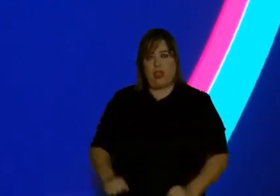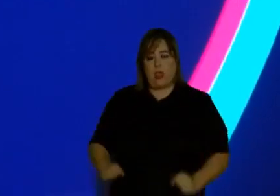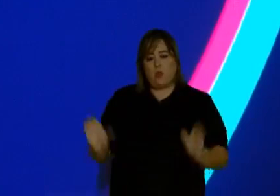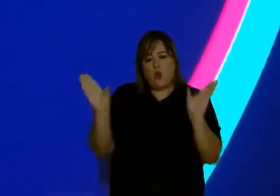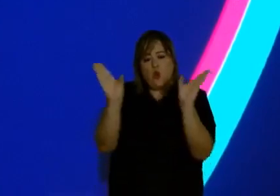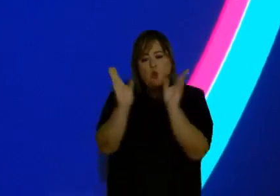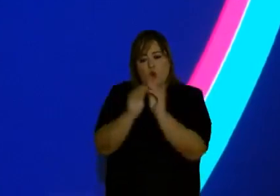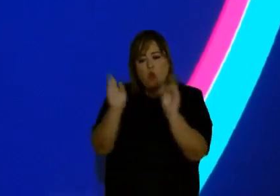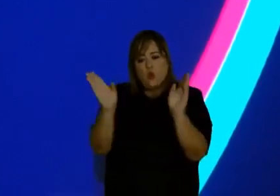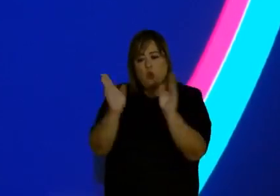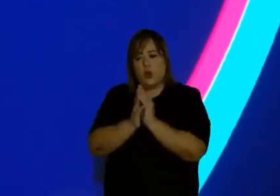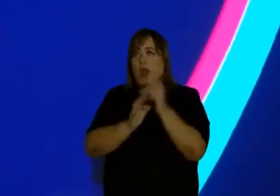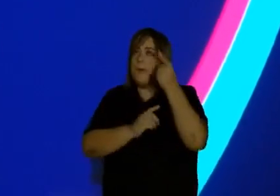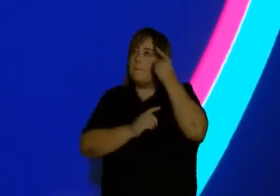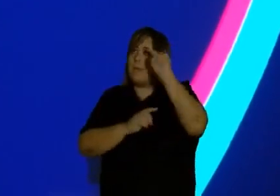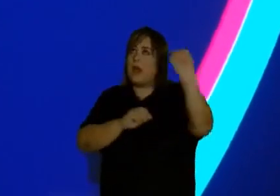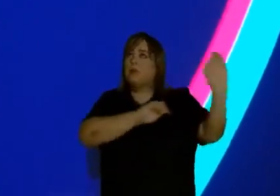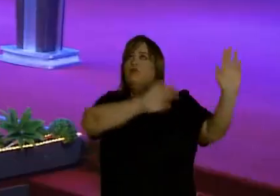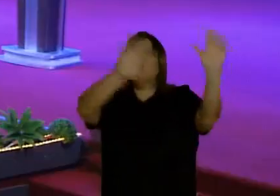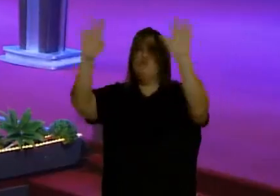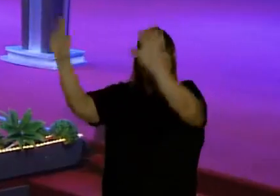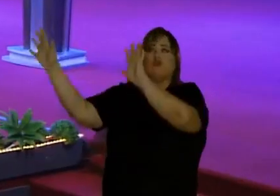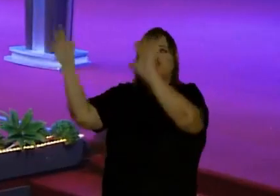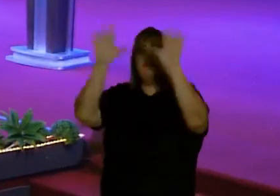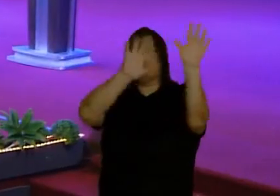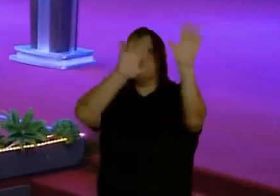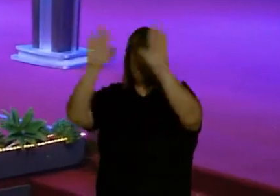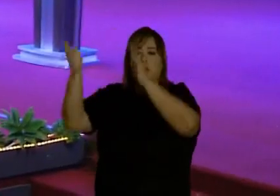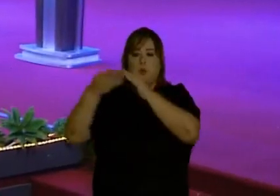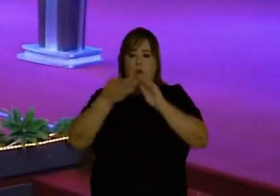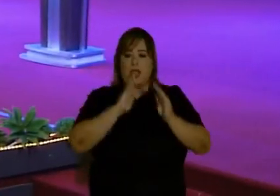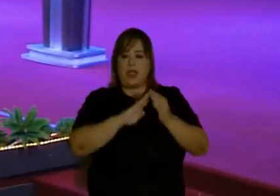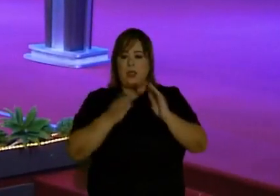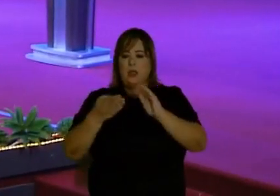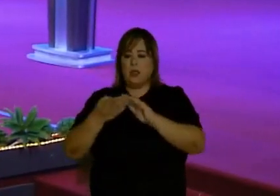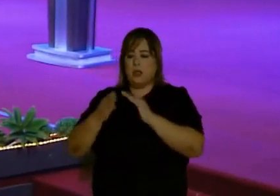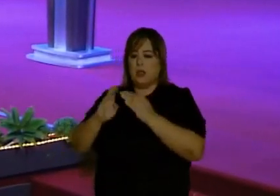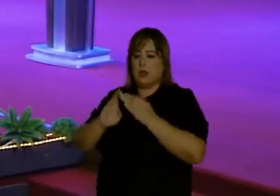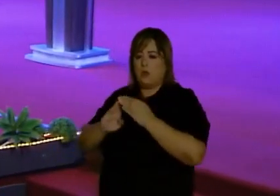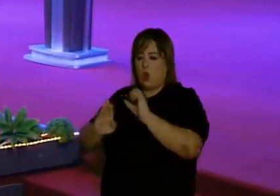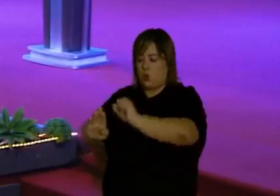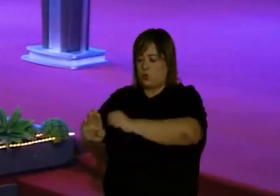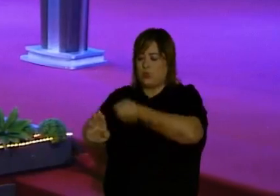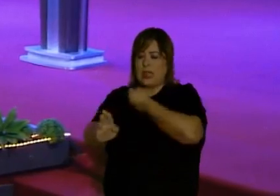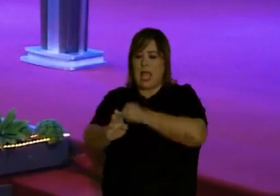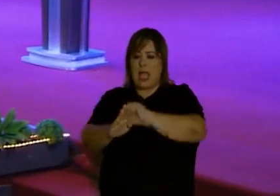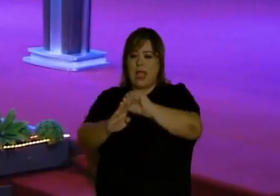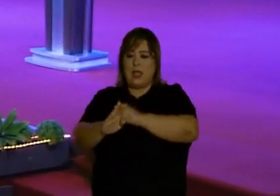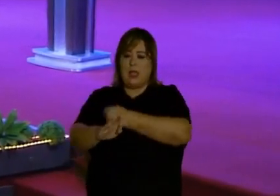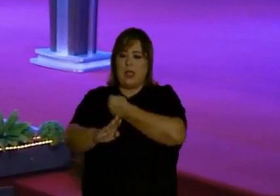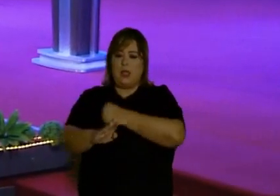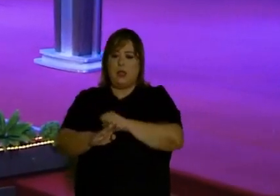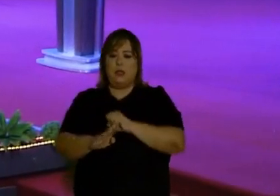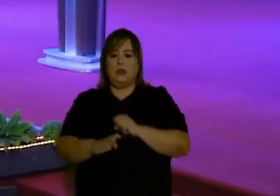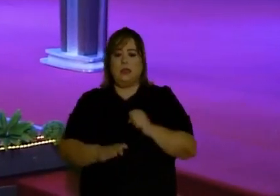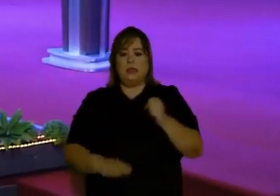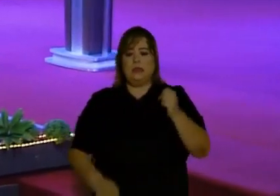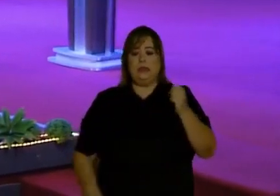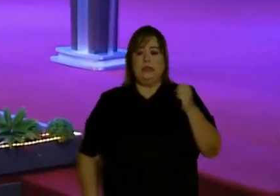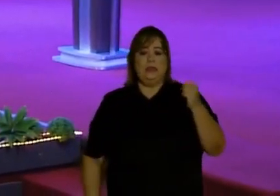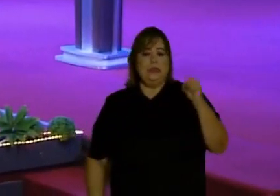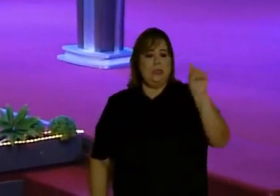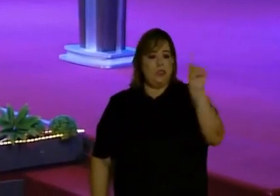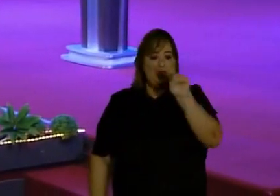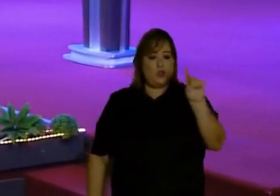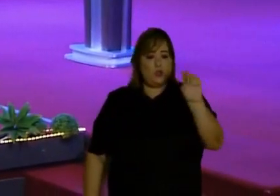y levantar nuestras manos como pueblo. Yo sé, está muy lindo lo del Facebook, está muy lindo lo del Instagram y el Zoom, pero no hay